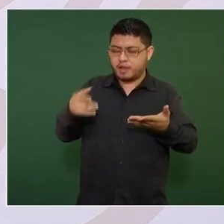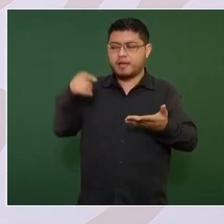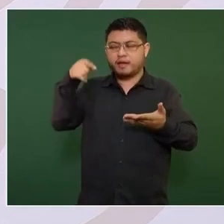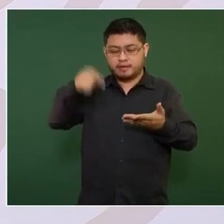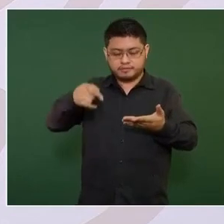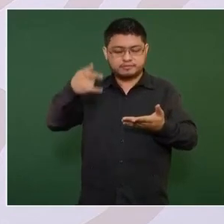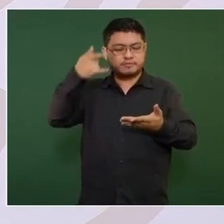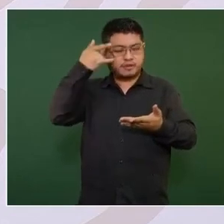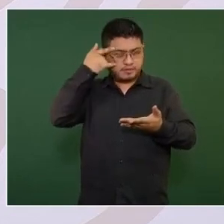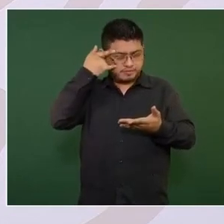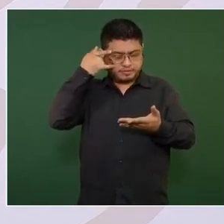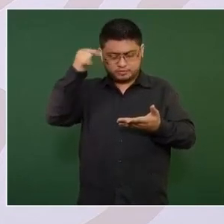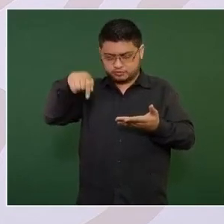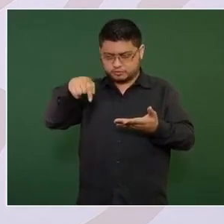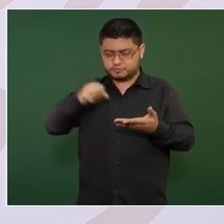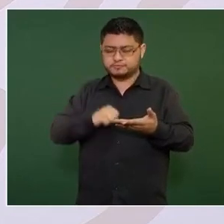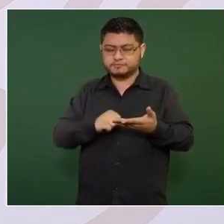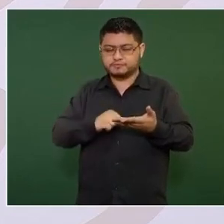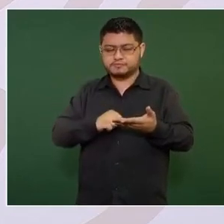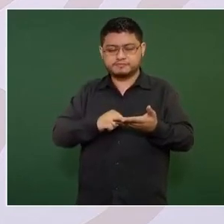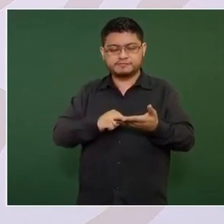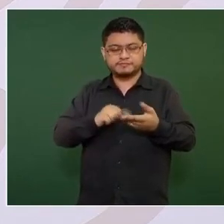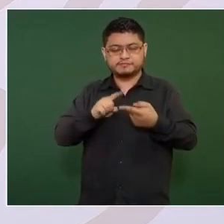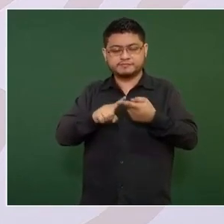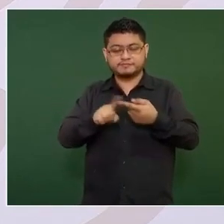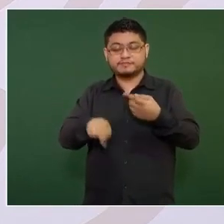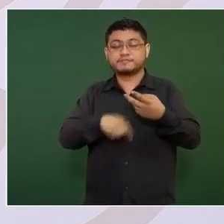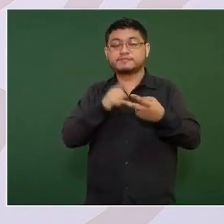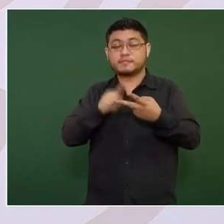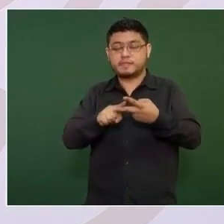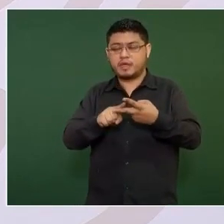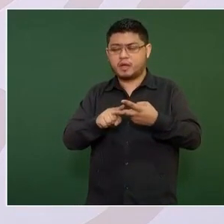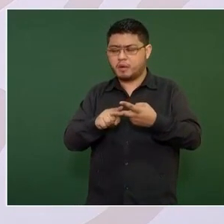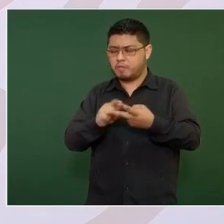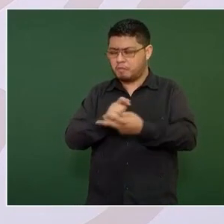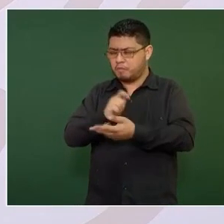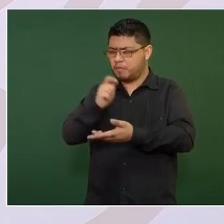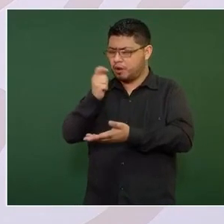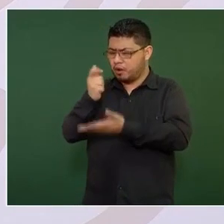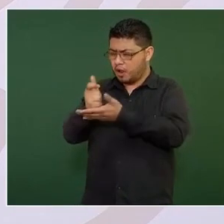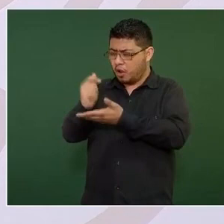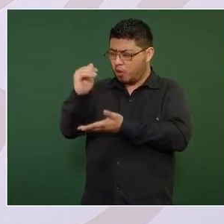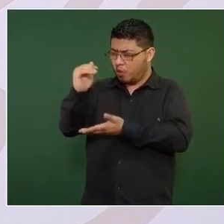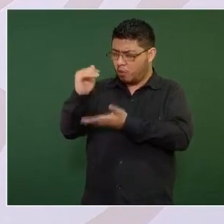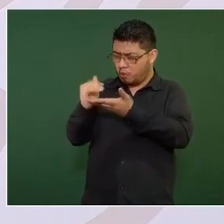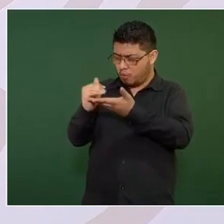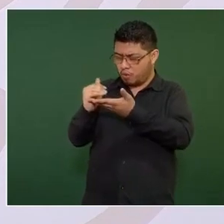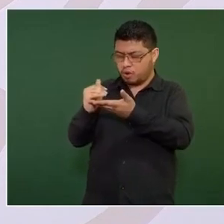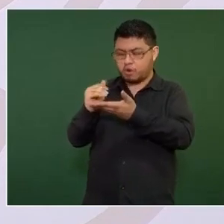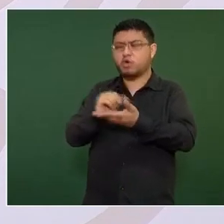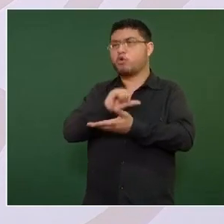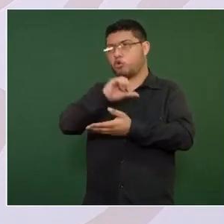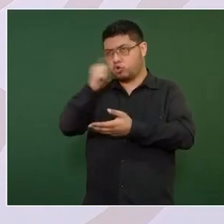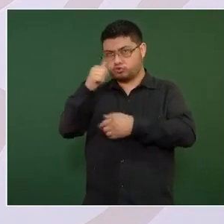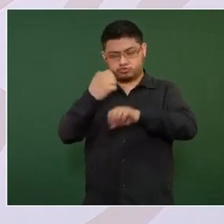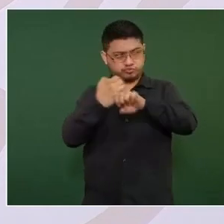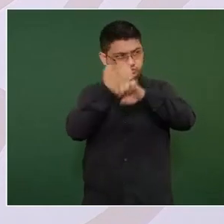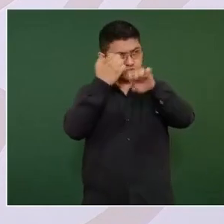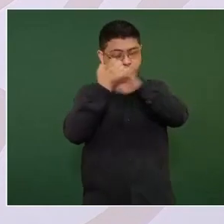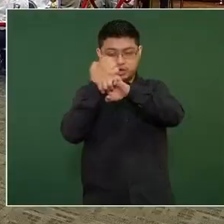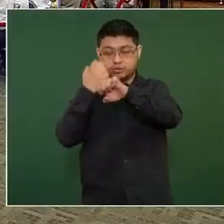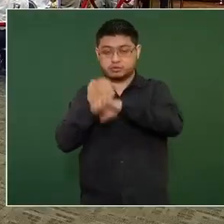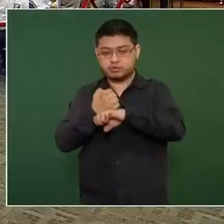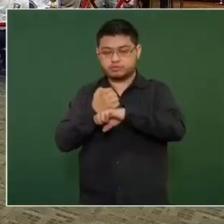Campeche y se aplicará una tarifa baja a los consumidores, como sucede en otros estados